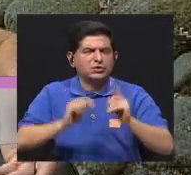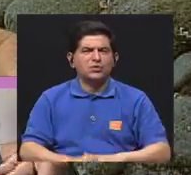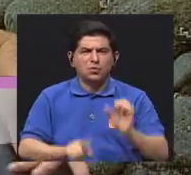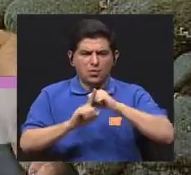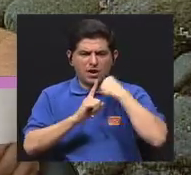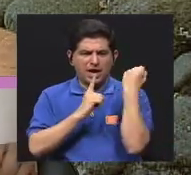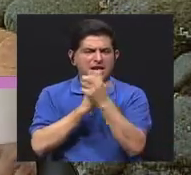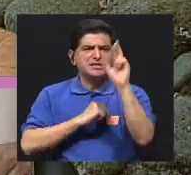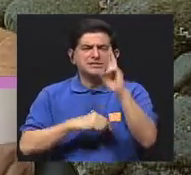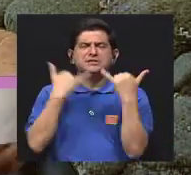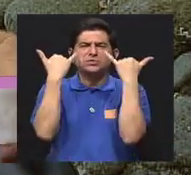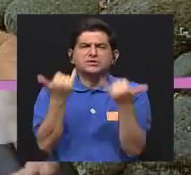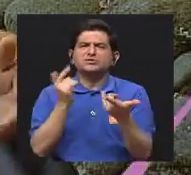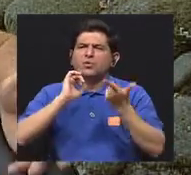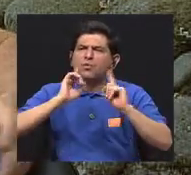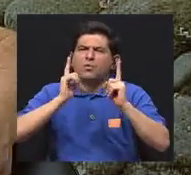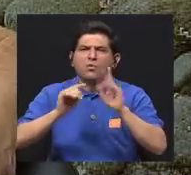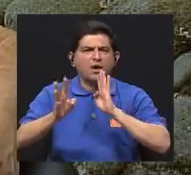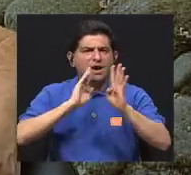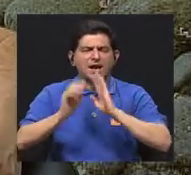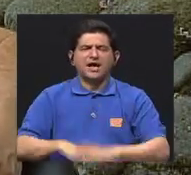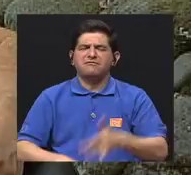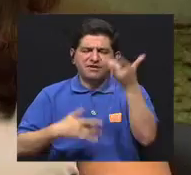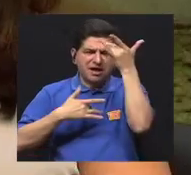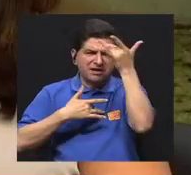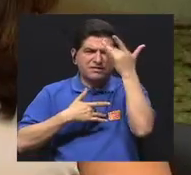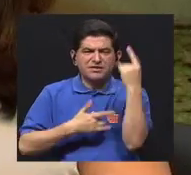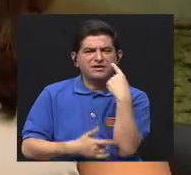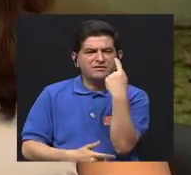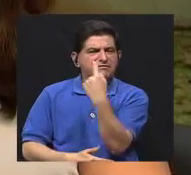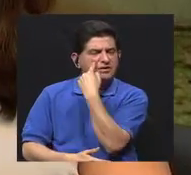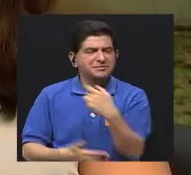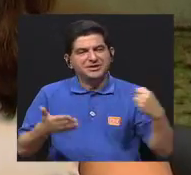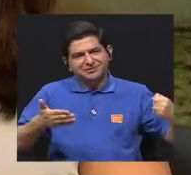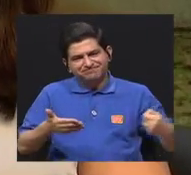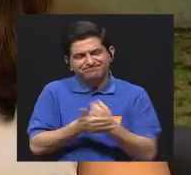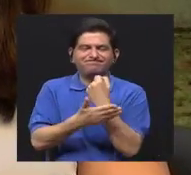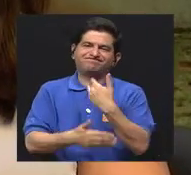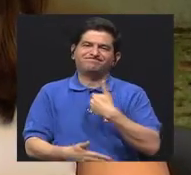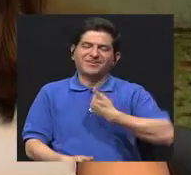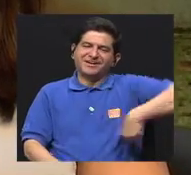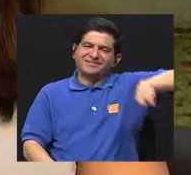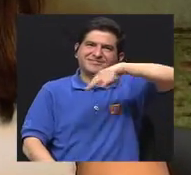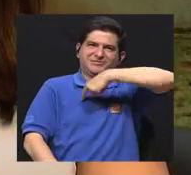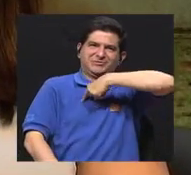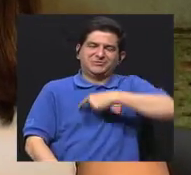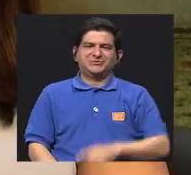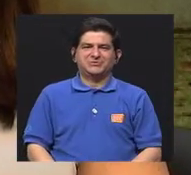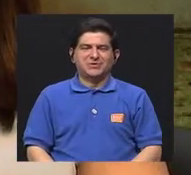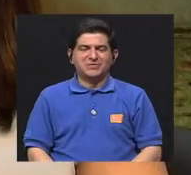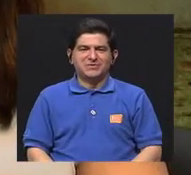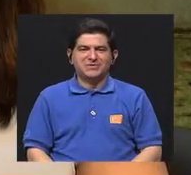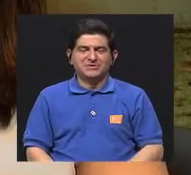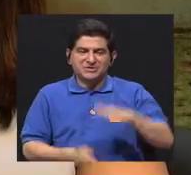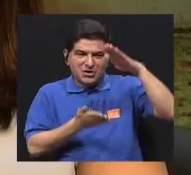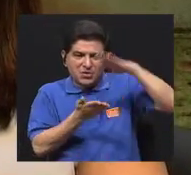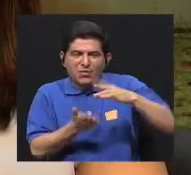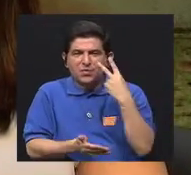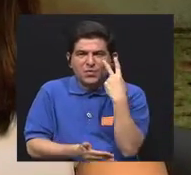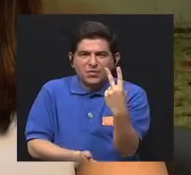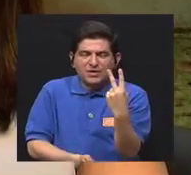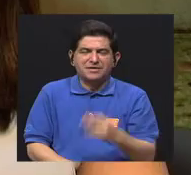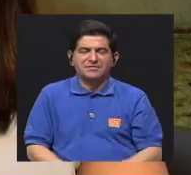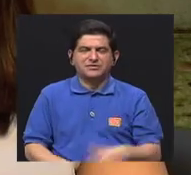estado de Costa Rica actualmente cuando hablamos de enfermedad ocular? Desgraciadamente tenemos una pérdida visual asociada